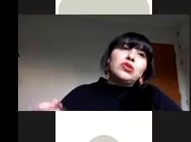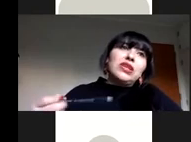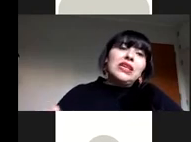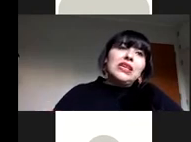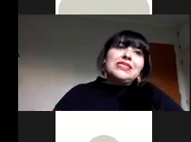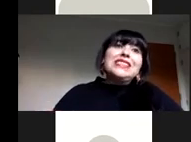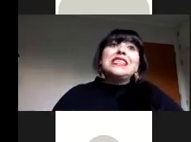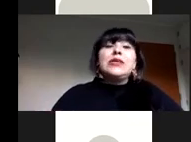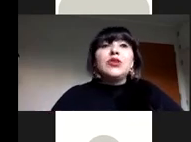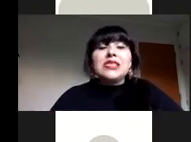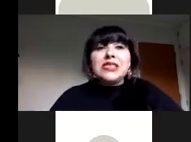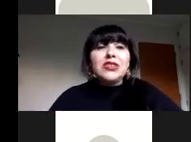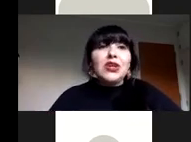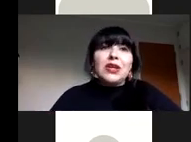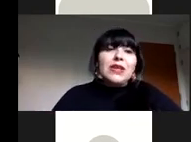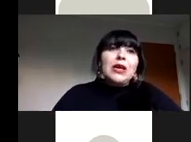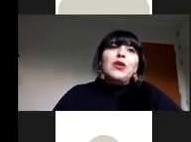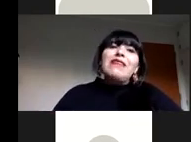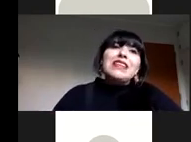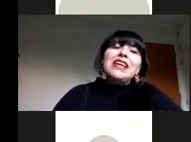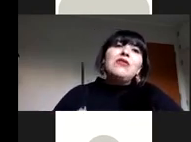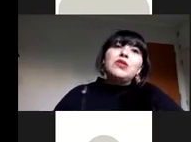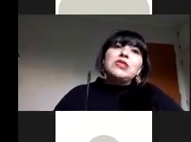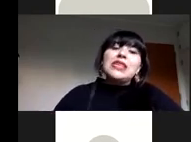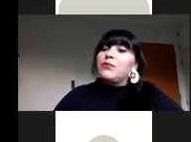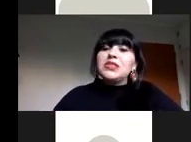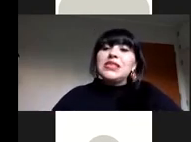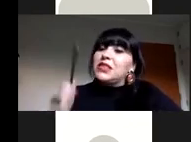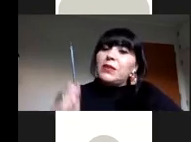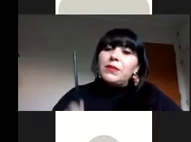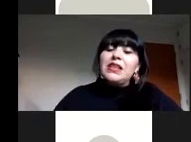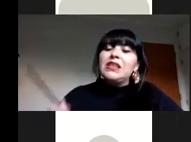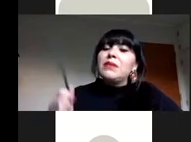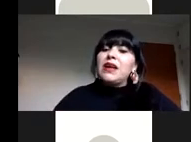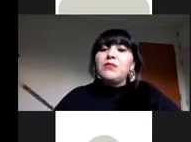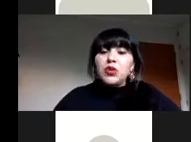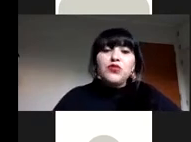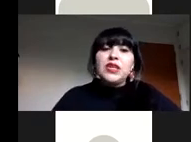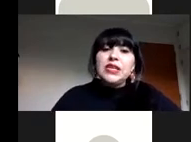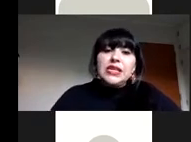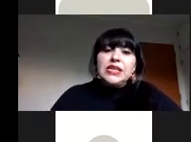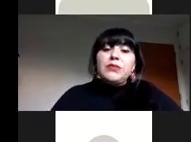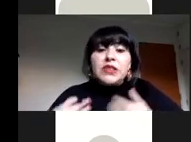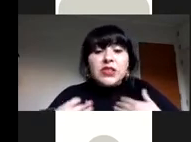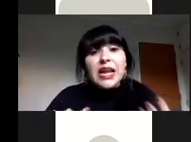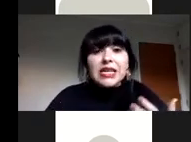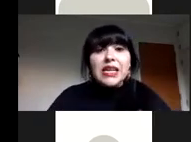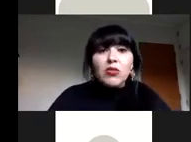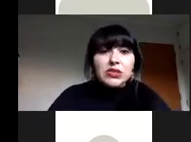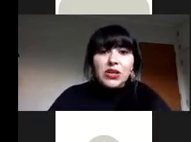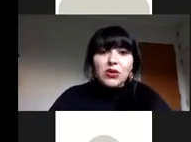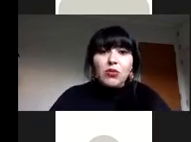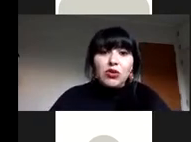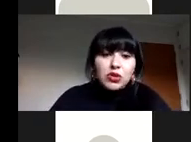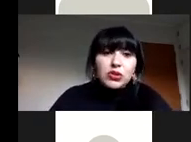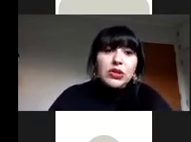uso de este tipo de transacciones. Pero la verdad que hay un porcentaje importante de papás, de mamás, de profes, de profesionales de la